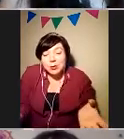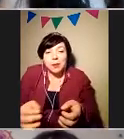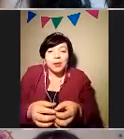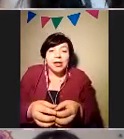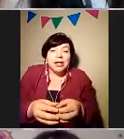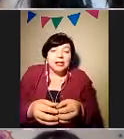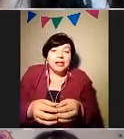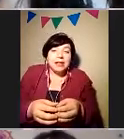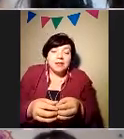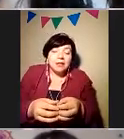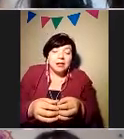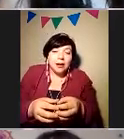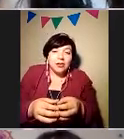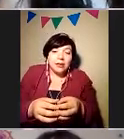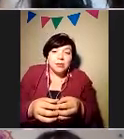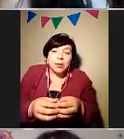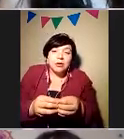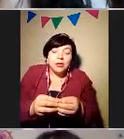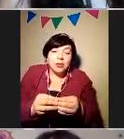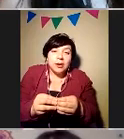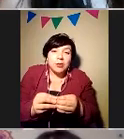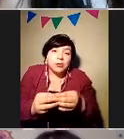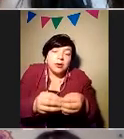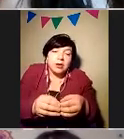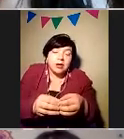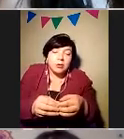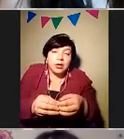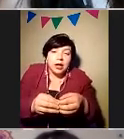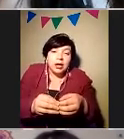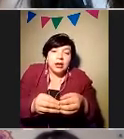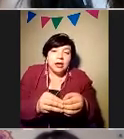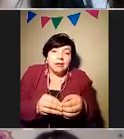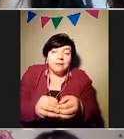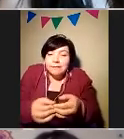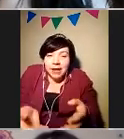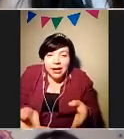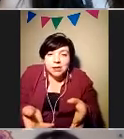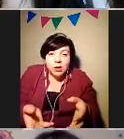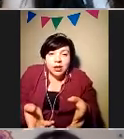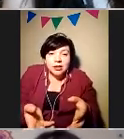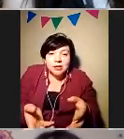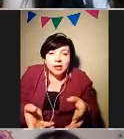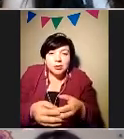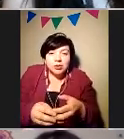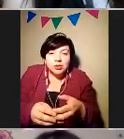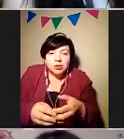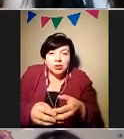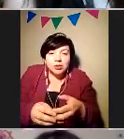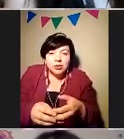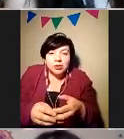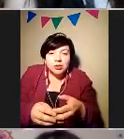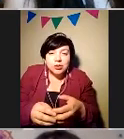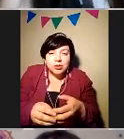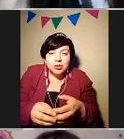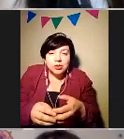critica. Tiene que ver con que, claro, el sujeto de consumo de esta industria eran las mujeres hasta hace mucho